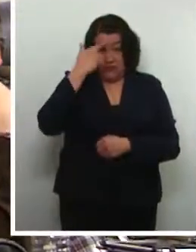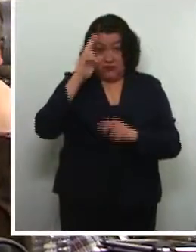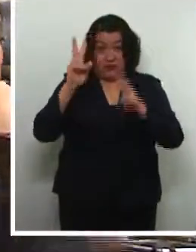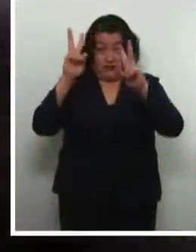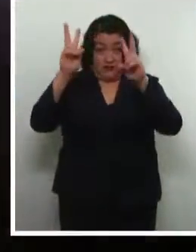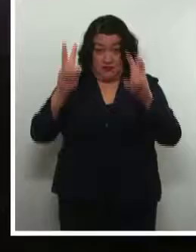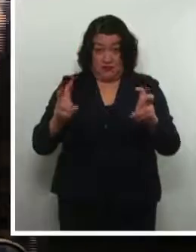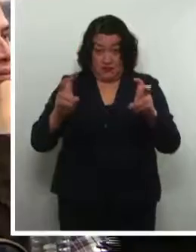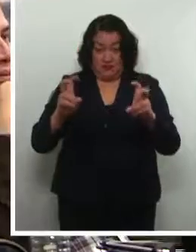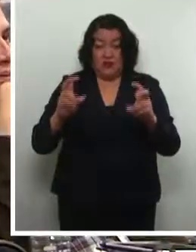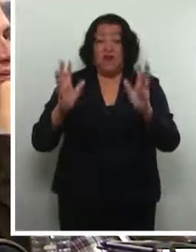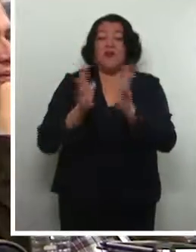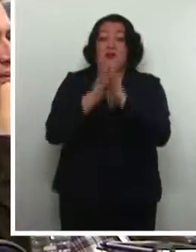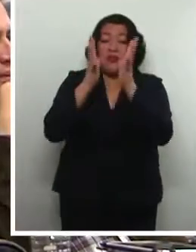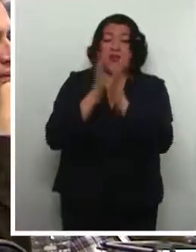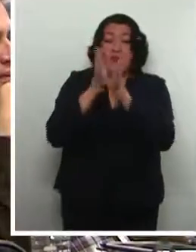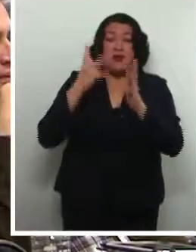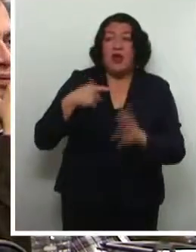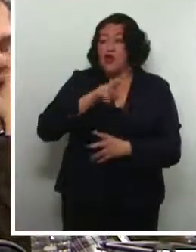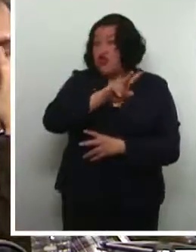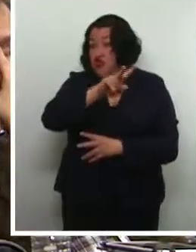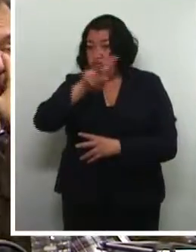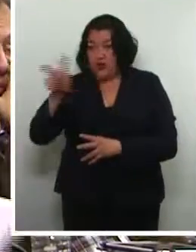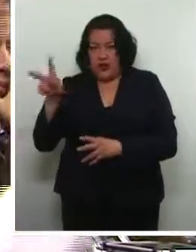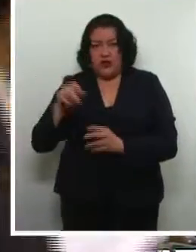democracia participativa, en el cual